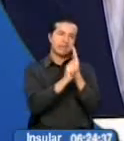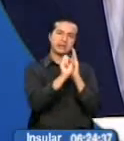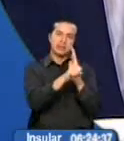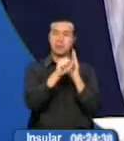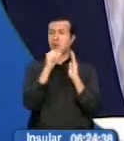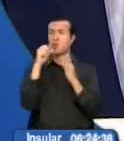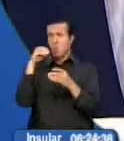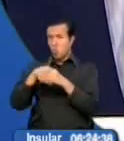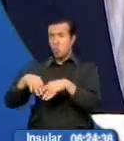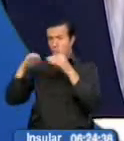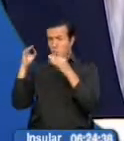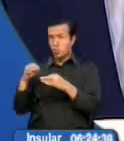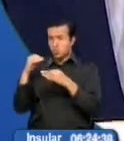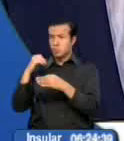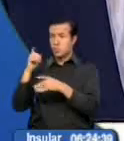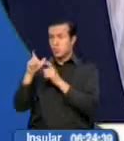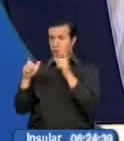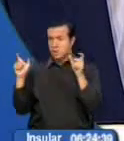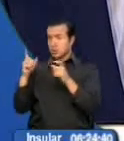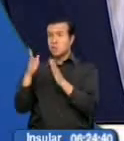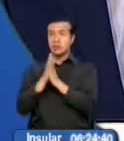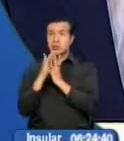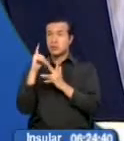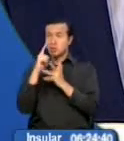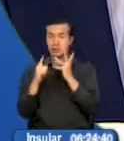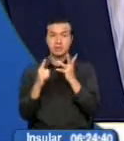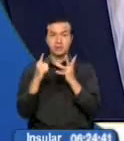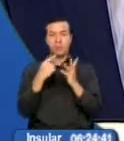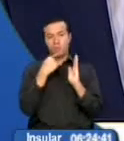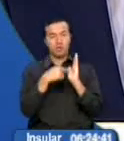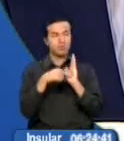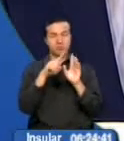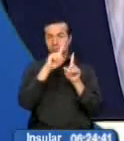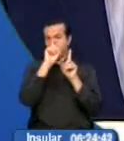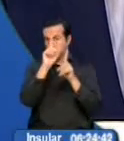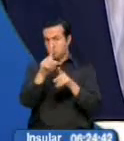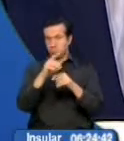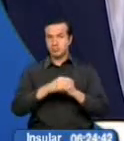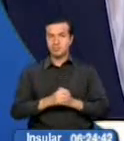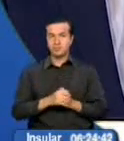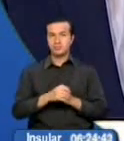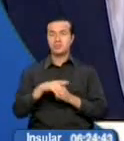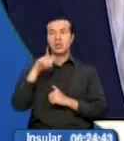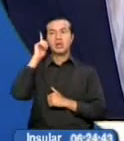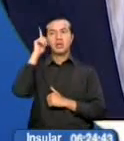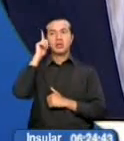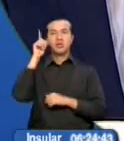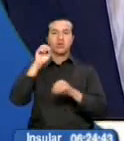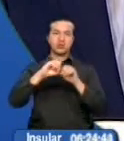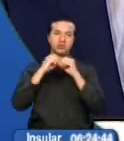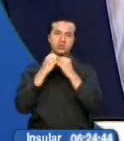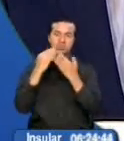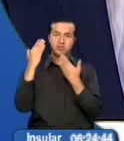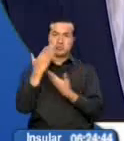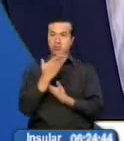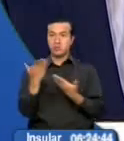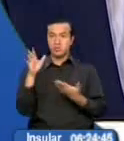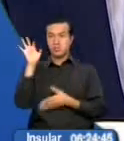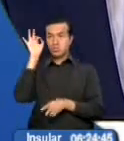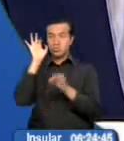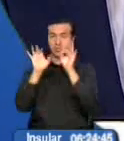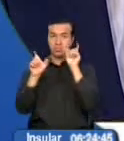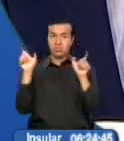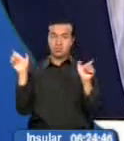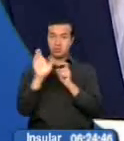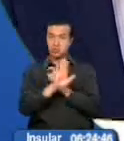que responda a los retos que la ciudadanía está demandando. Yo solamente preguntaría a aquellos dirigentes de partidos políticos que han escogido personas